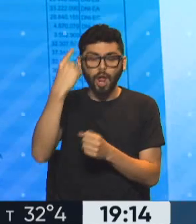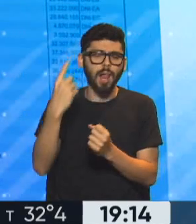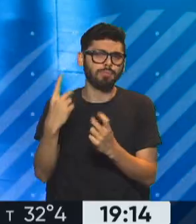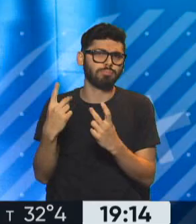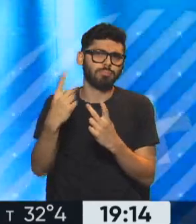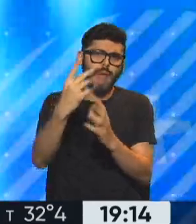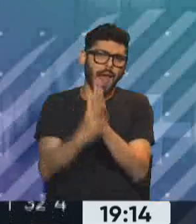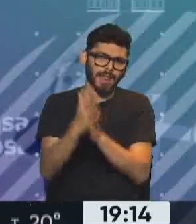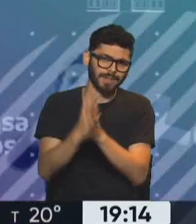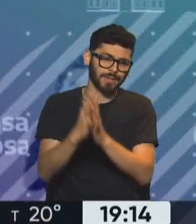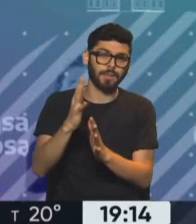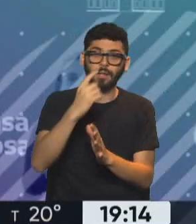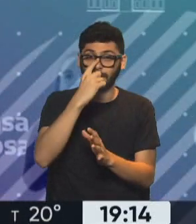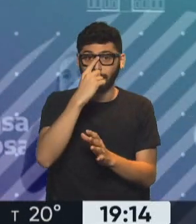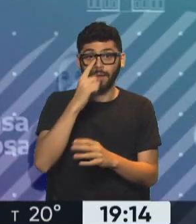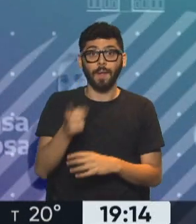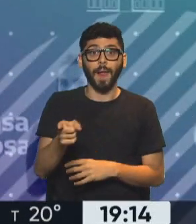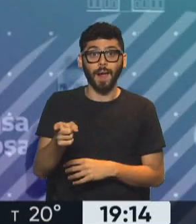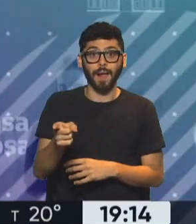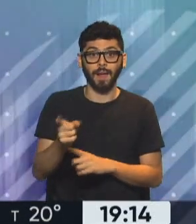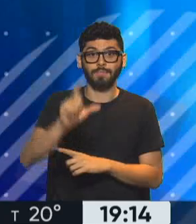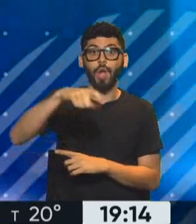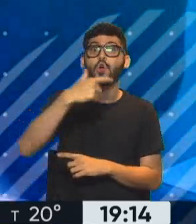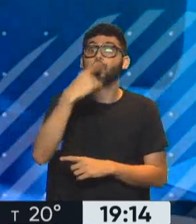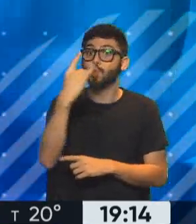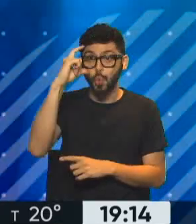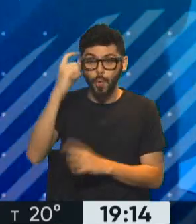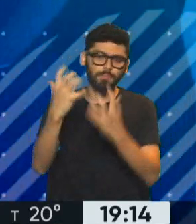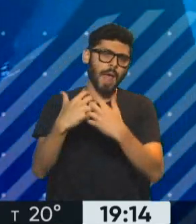todas aquellas en las cuales se pueda utilizar la tarjeta SUBE.